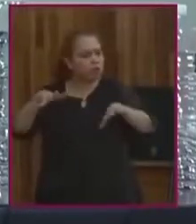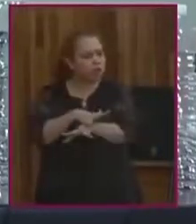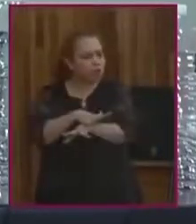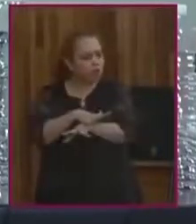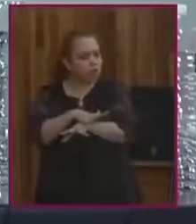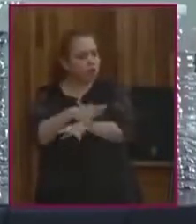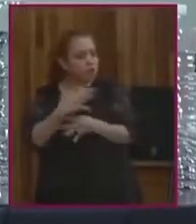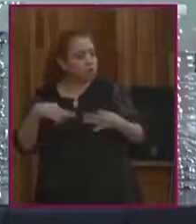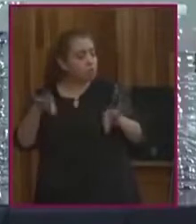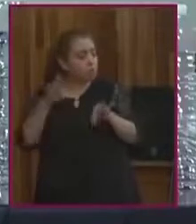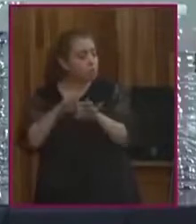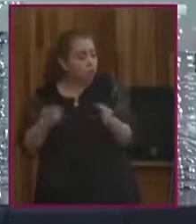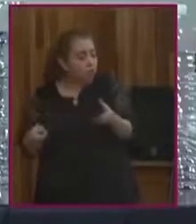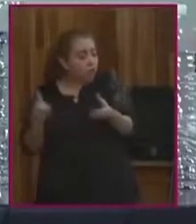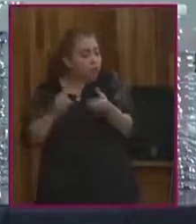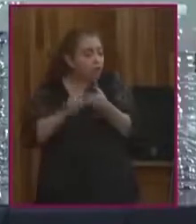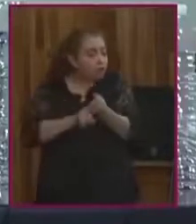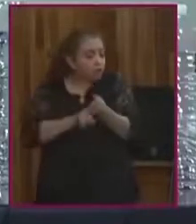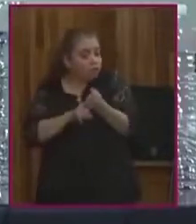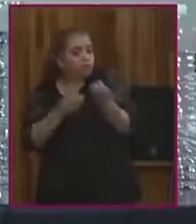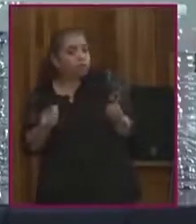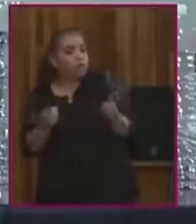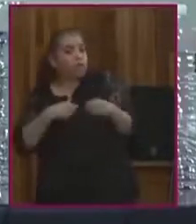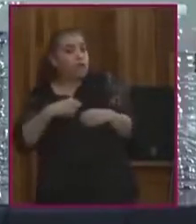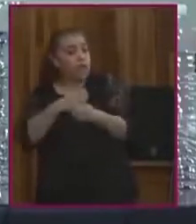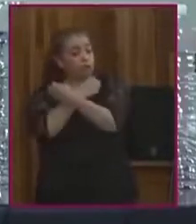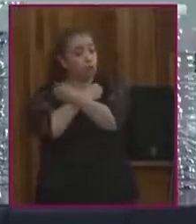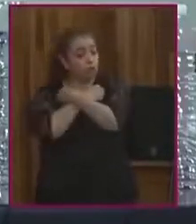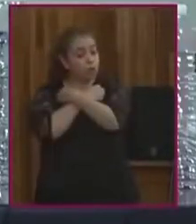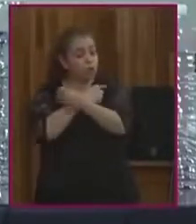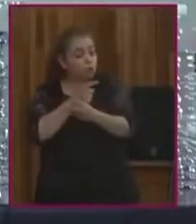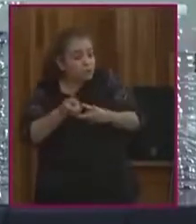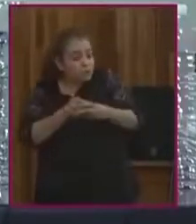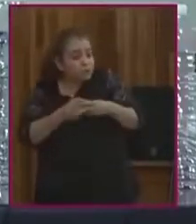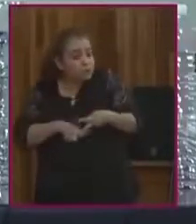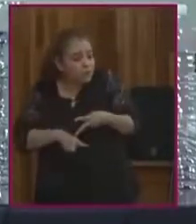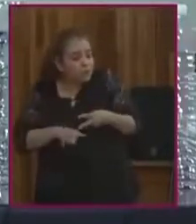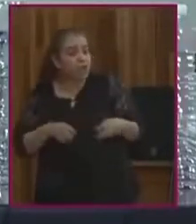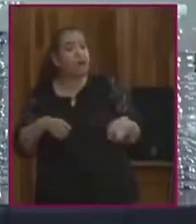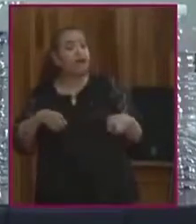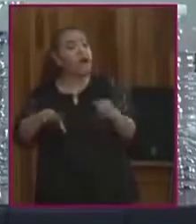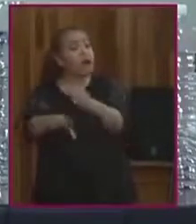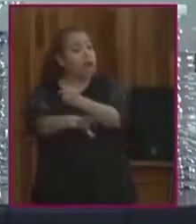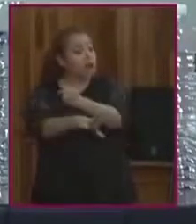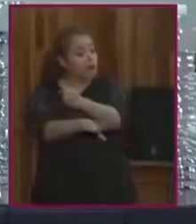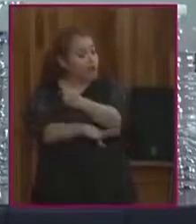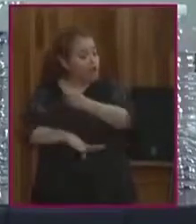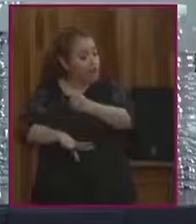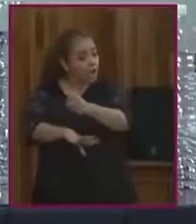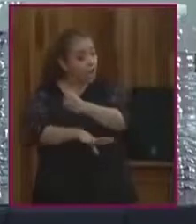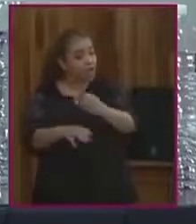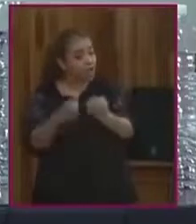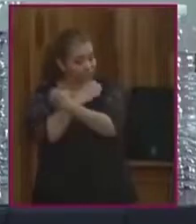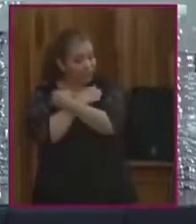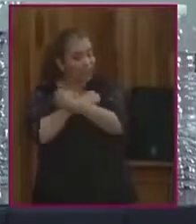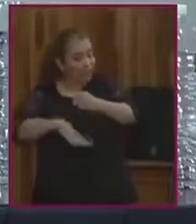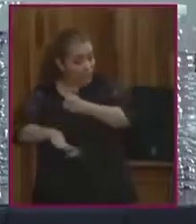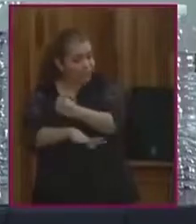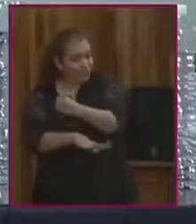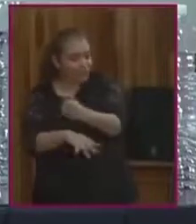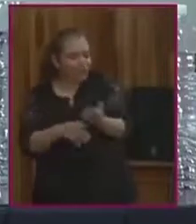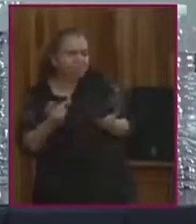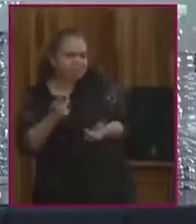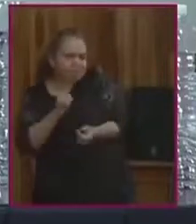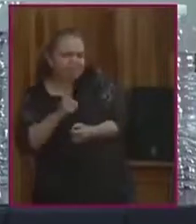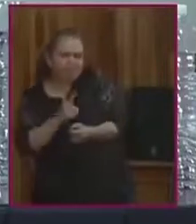importante de la incorporación de la educación inicial a la educación básica. Y